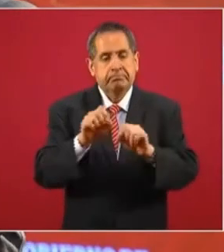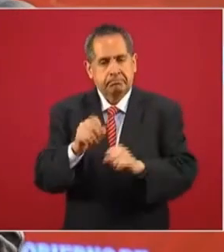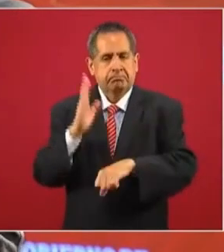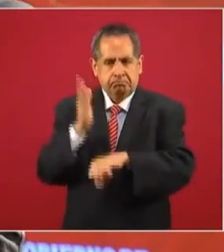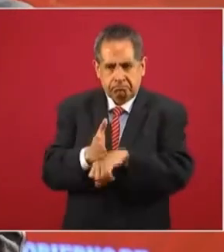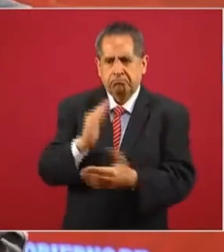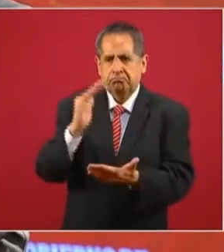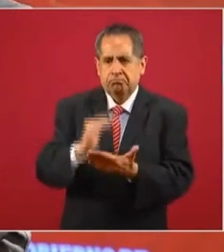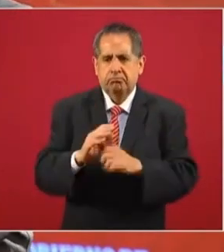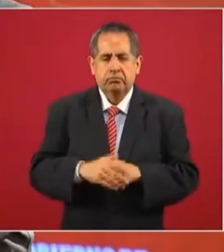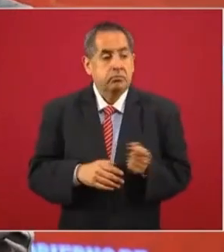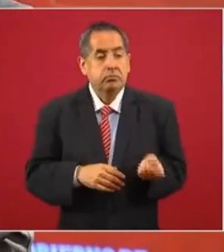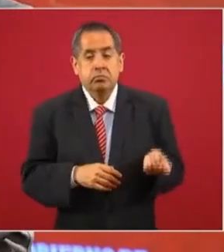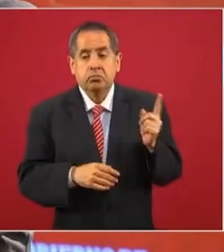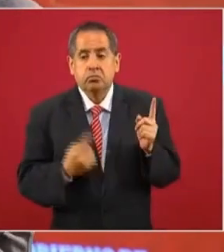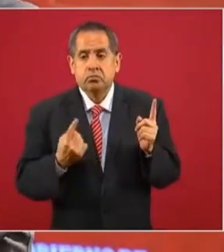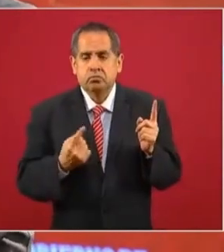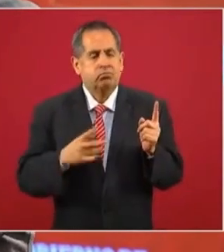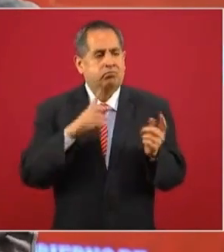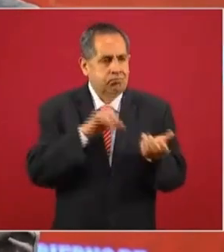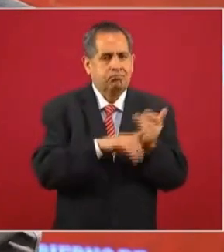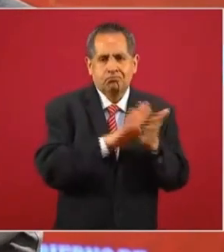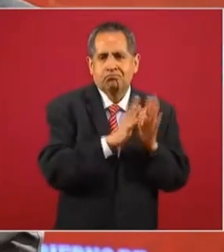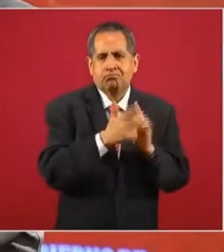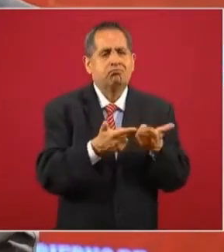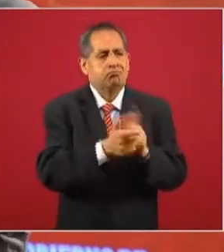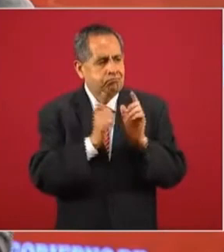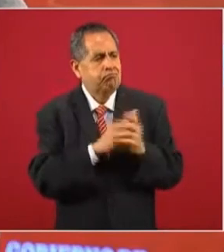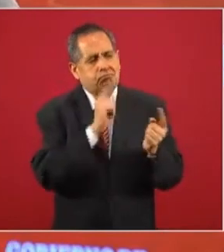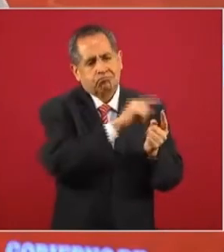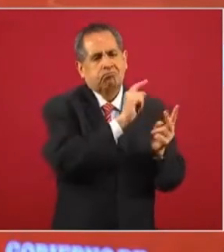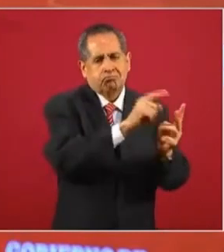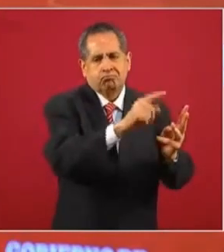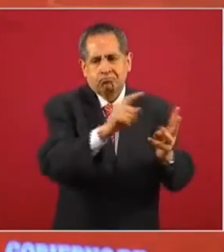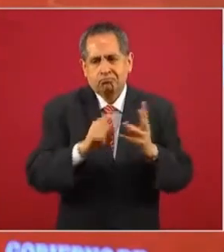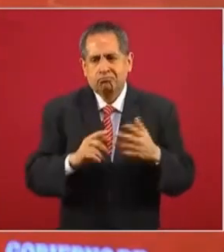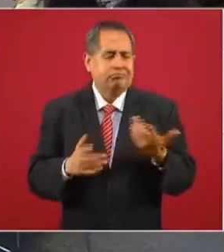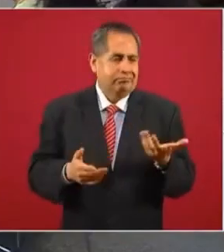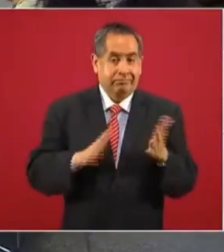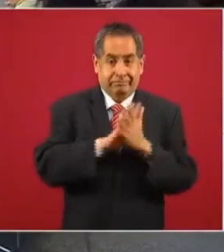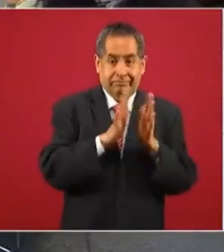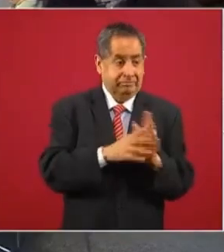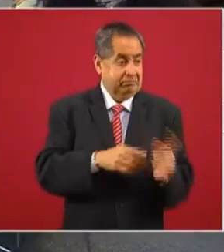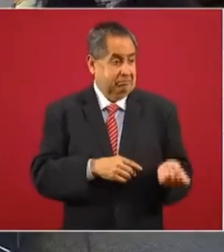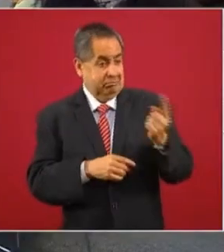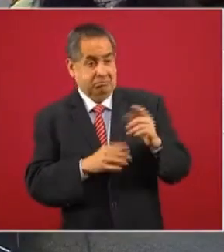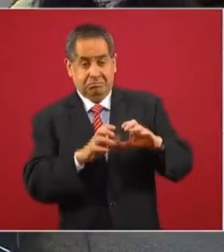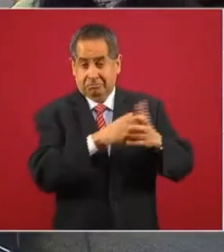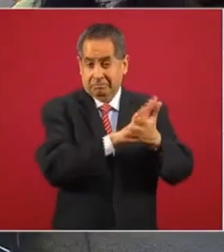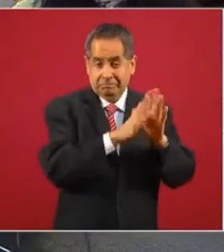porque pues no es uno, siempre es una red, o que las bandas nada más son las del crimen